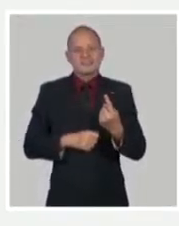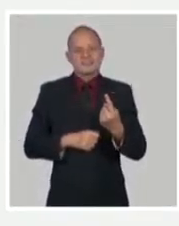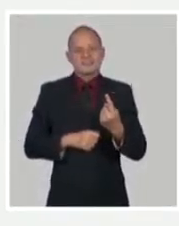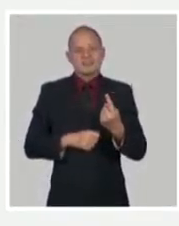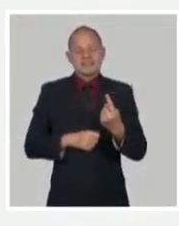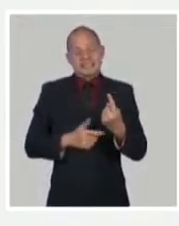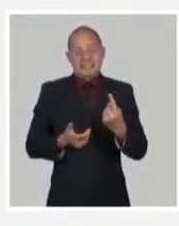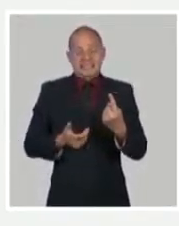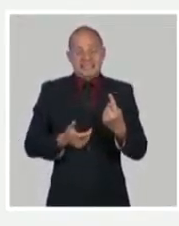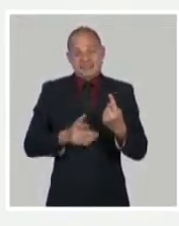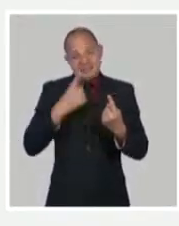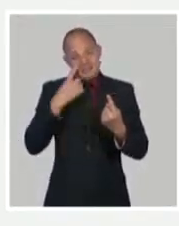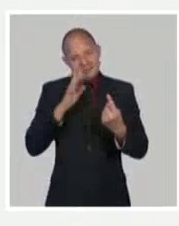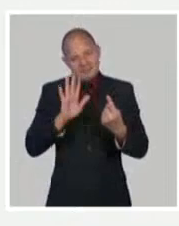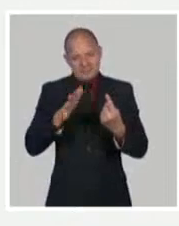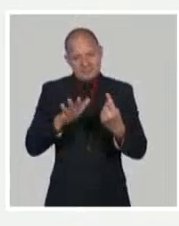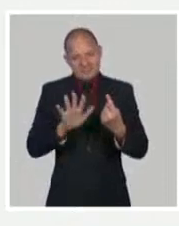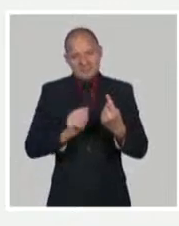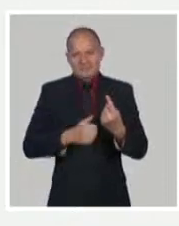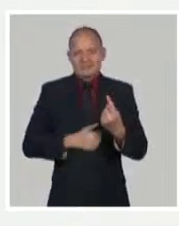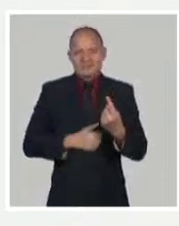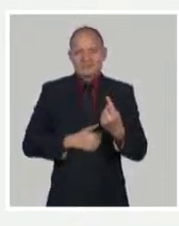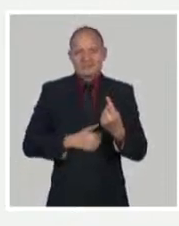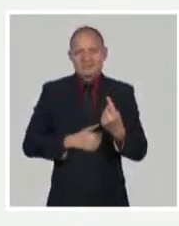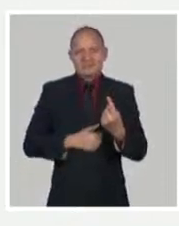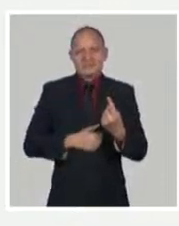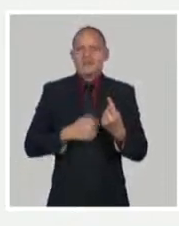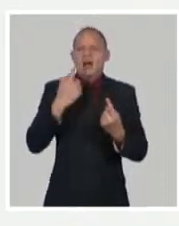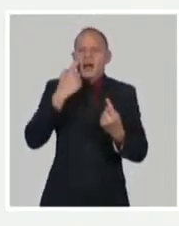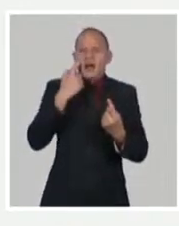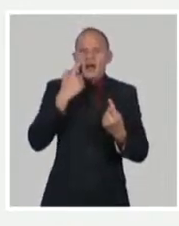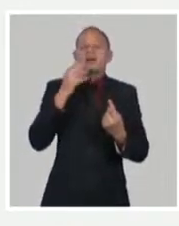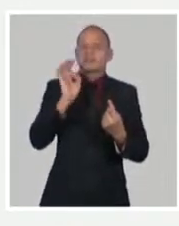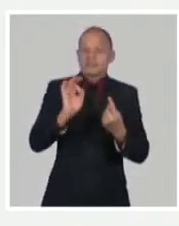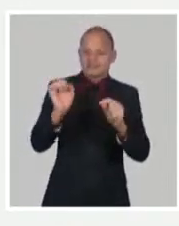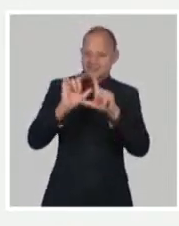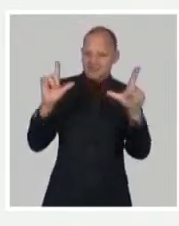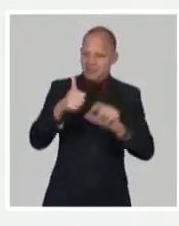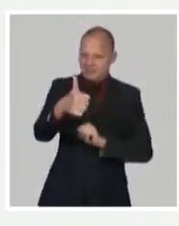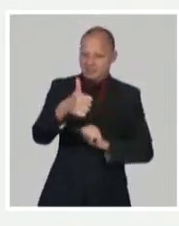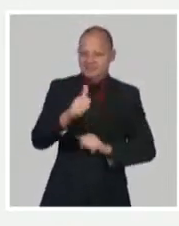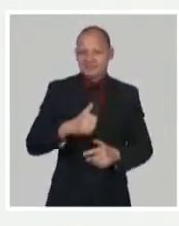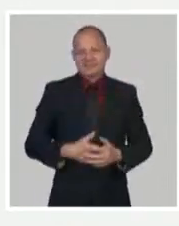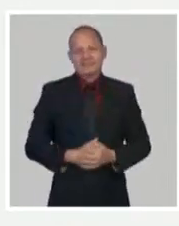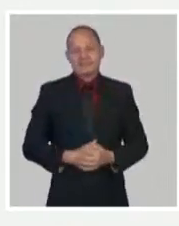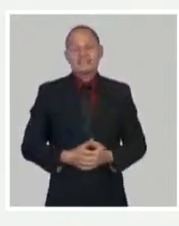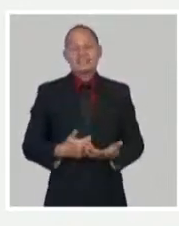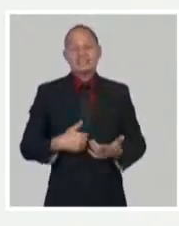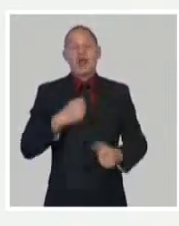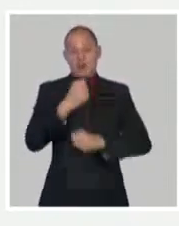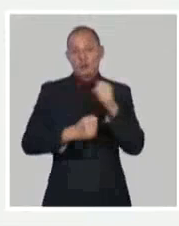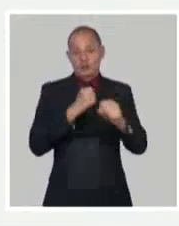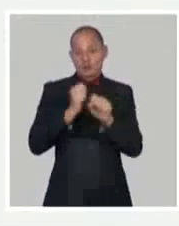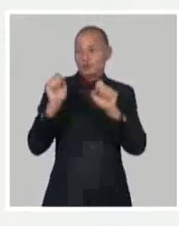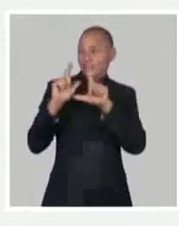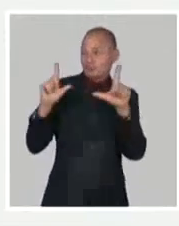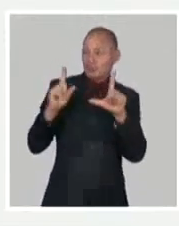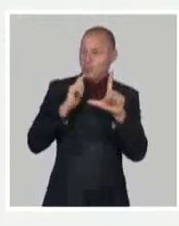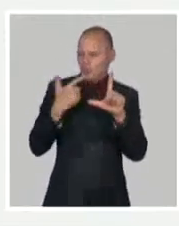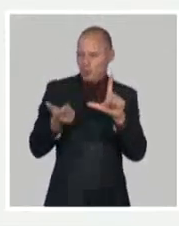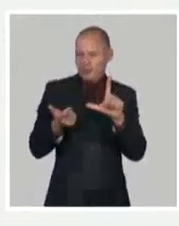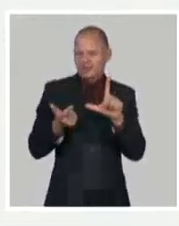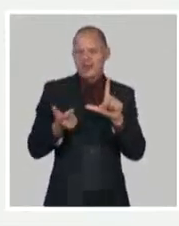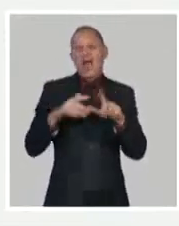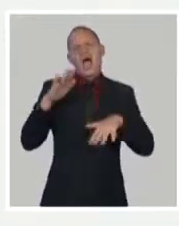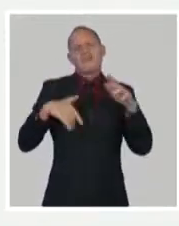sí, porque si no... Acá la tenemos. Perfecto. A mí siempre me gusta utilizar un lenguaje más